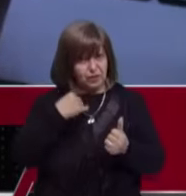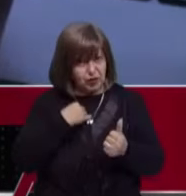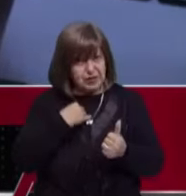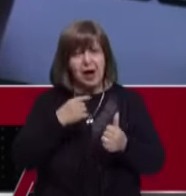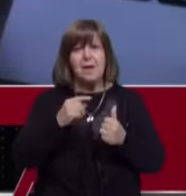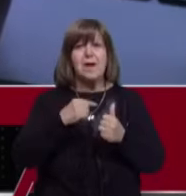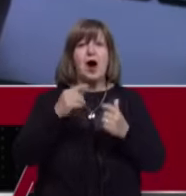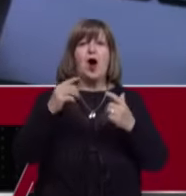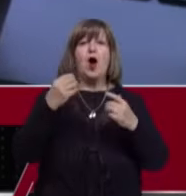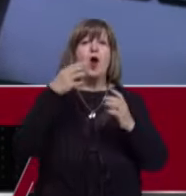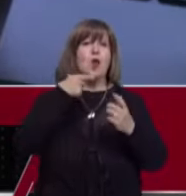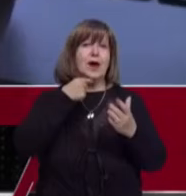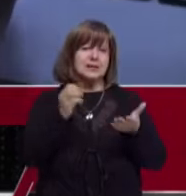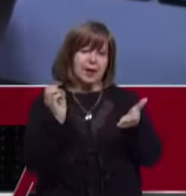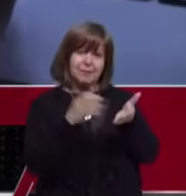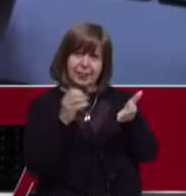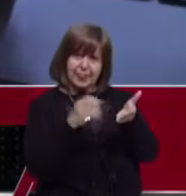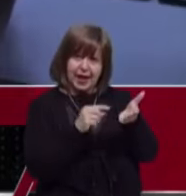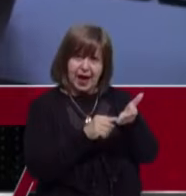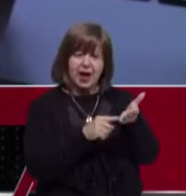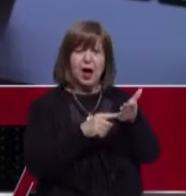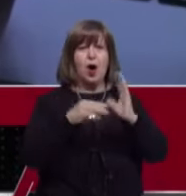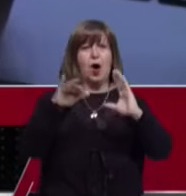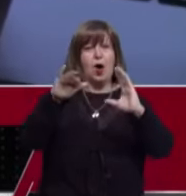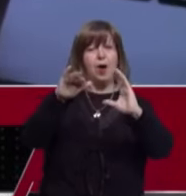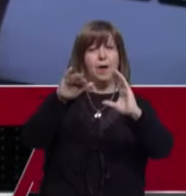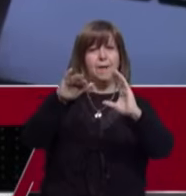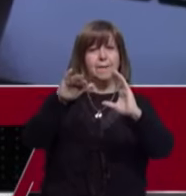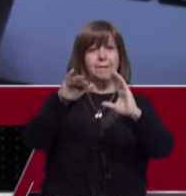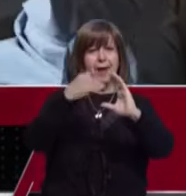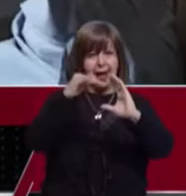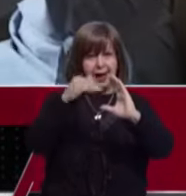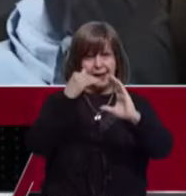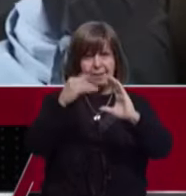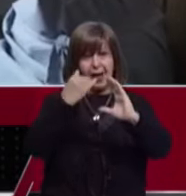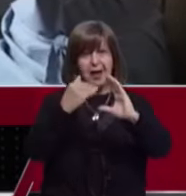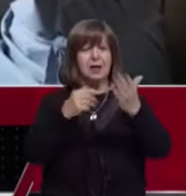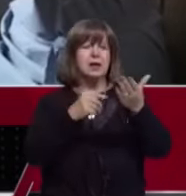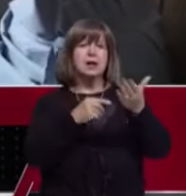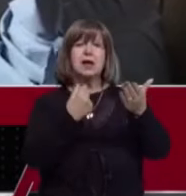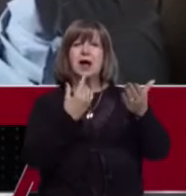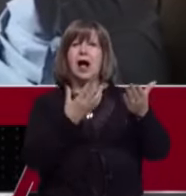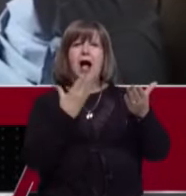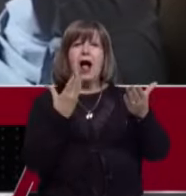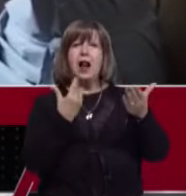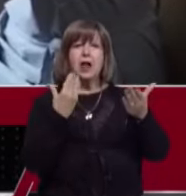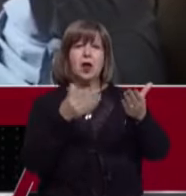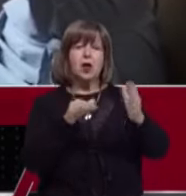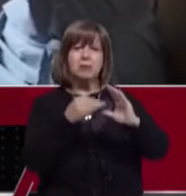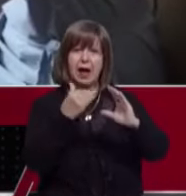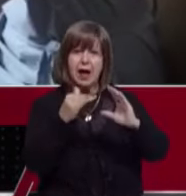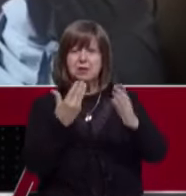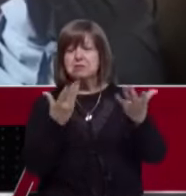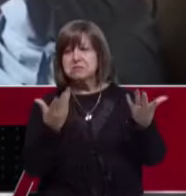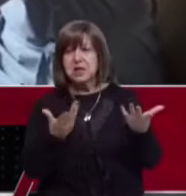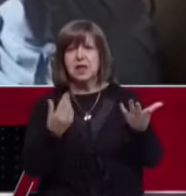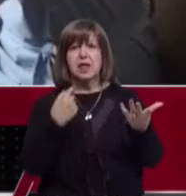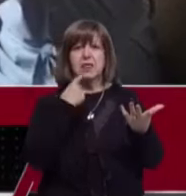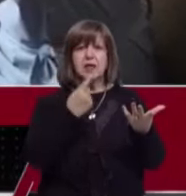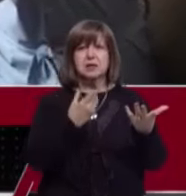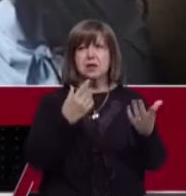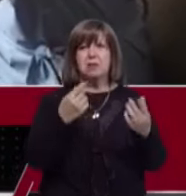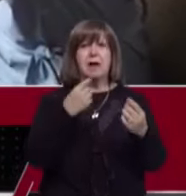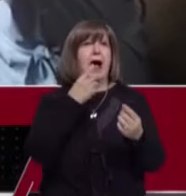teléfono, o contactan por WhatsApp, o contactan por correo electrónico, con algún pretexto, alguna excusa, que puede